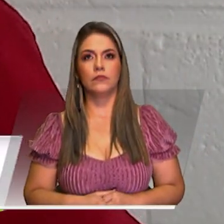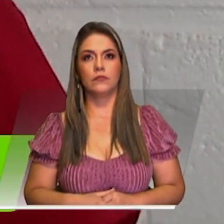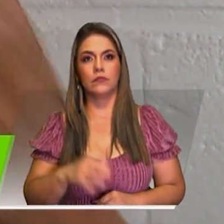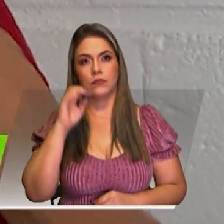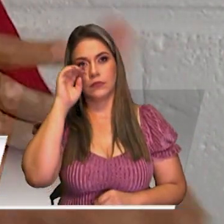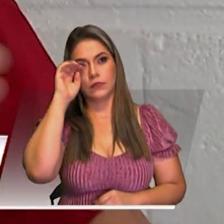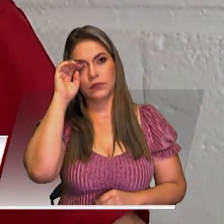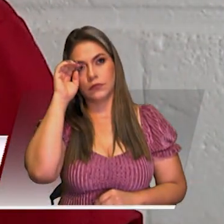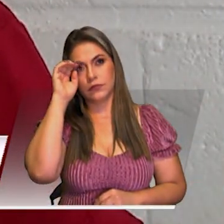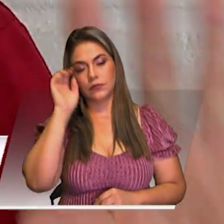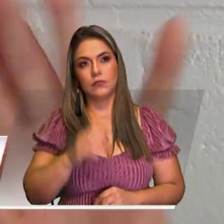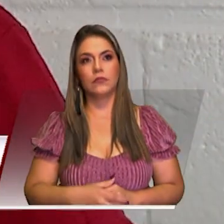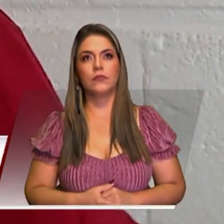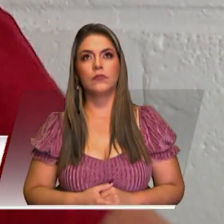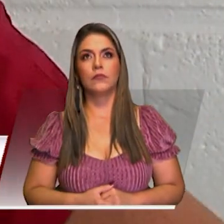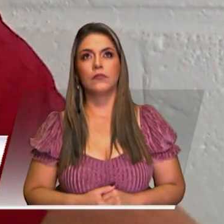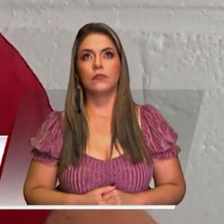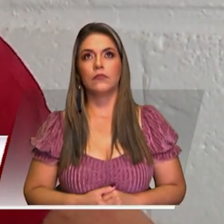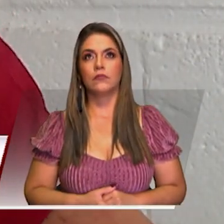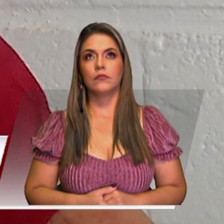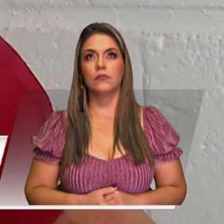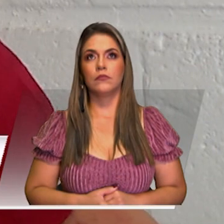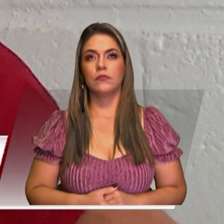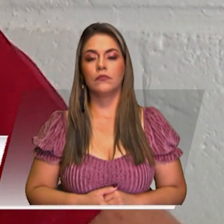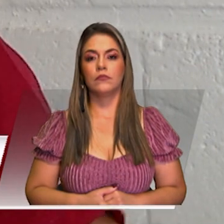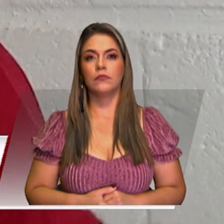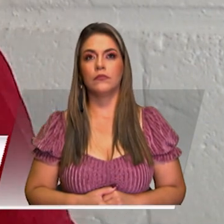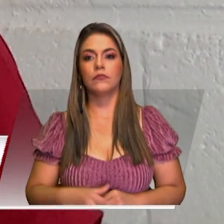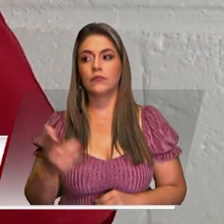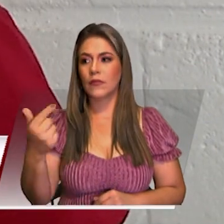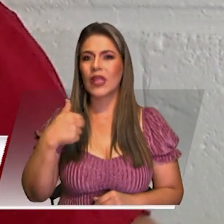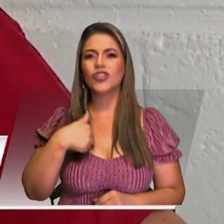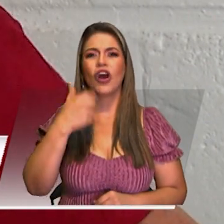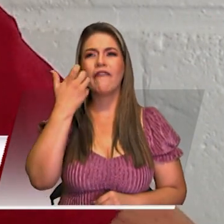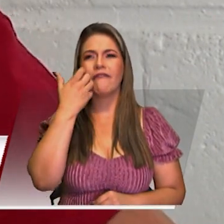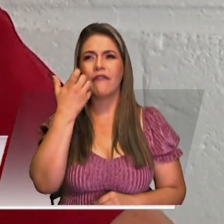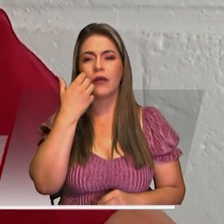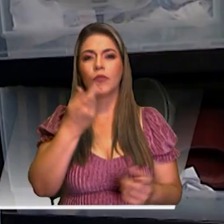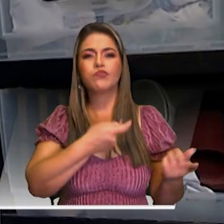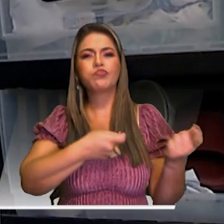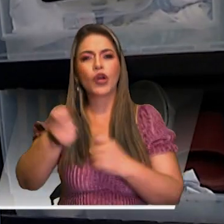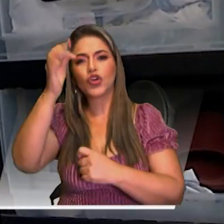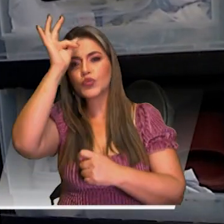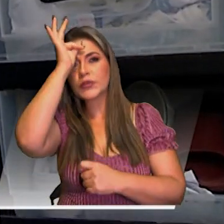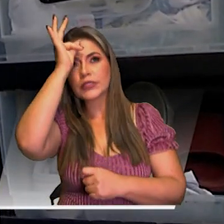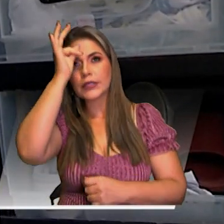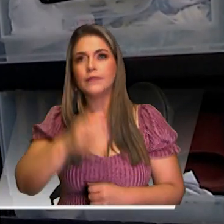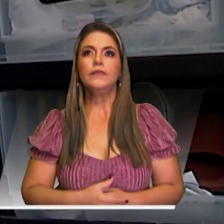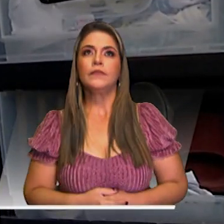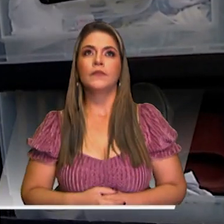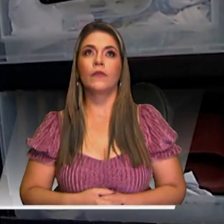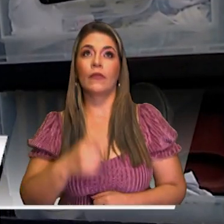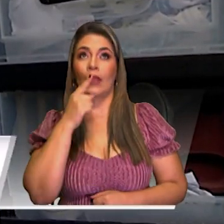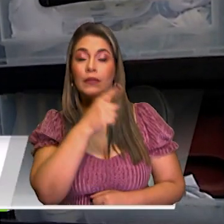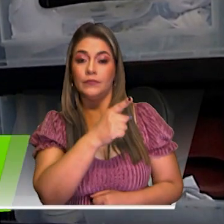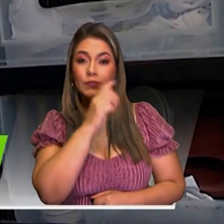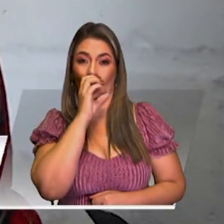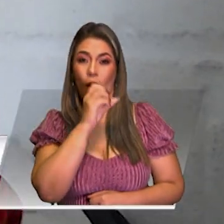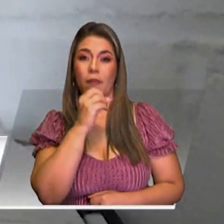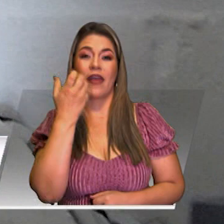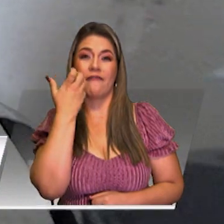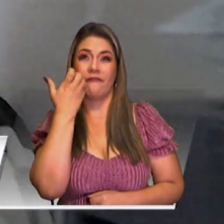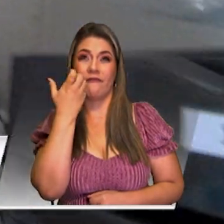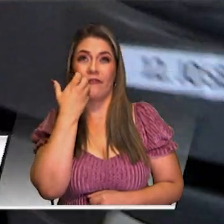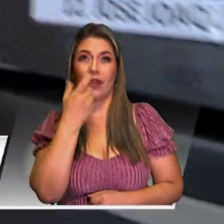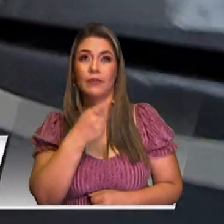está? Antoine, pillamos una ambulancia. Entonces me llevaron para Castilla. Los problemas de salud obligan a